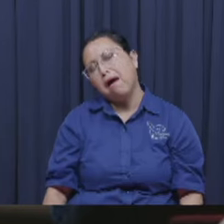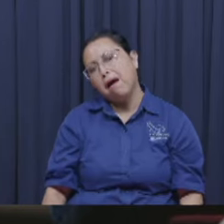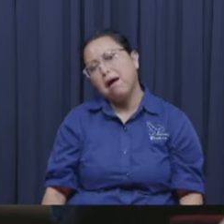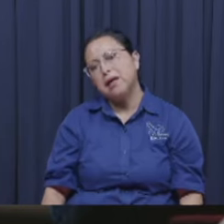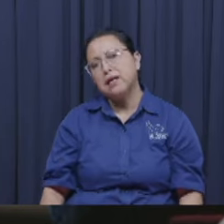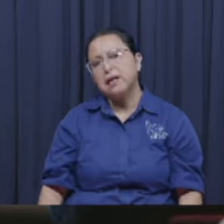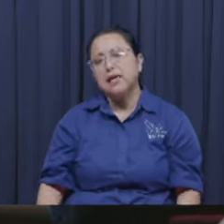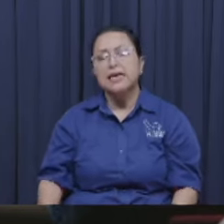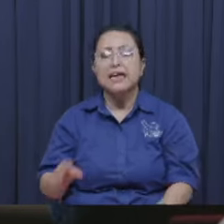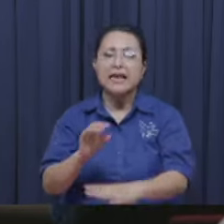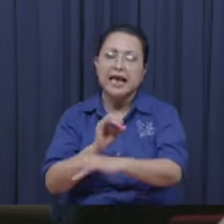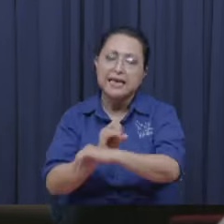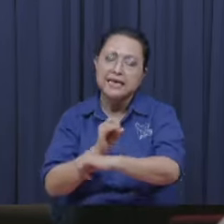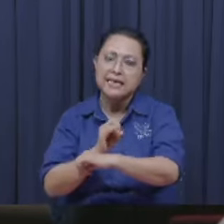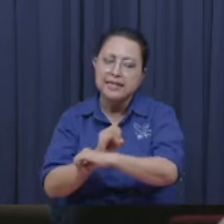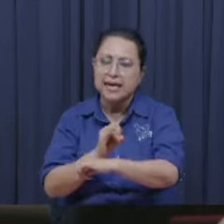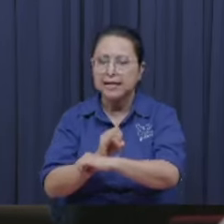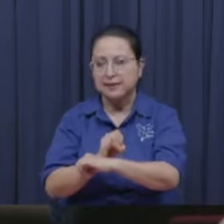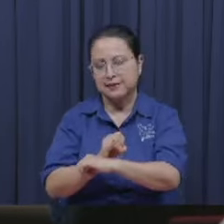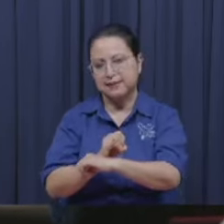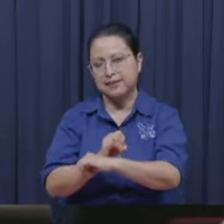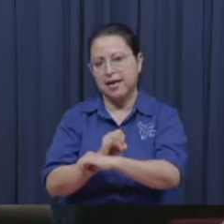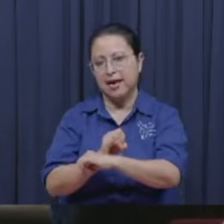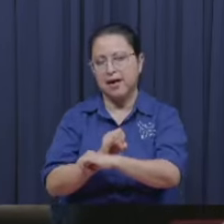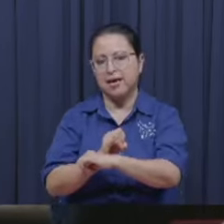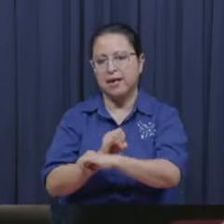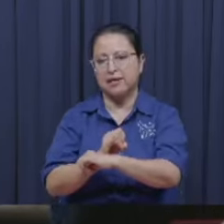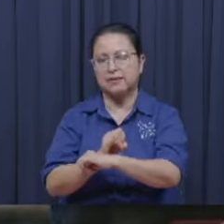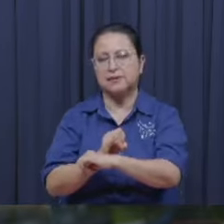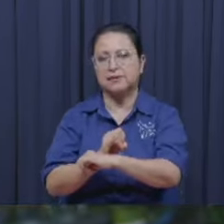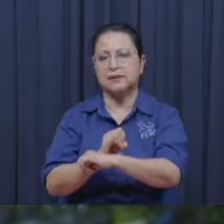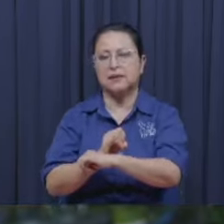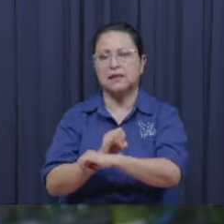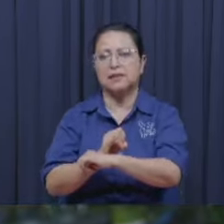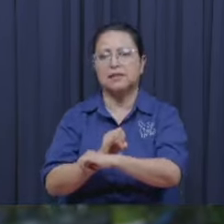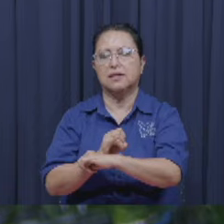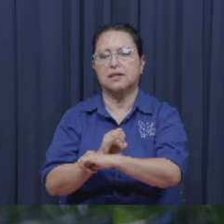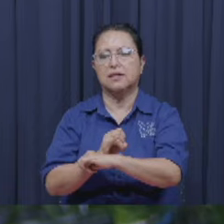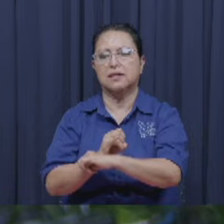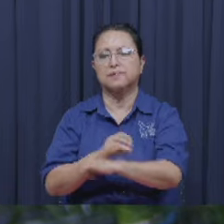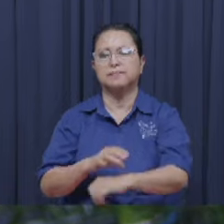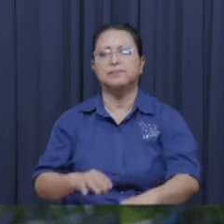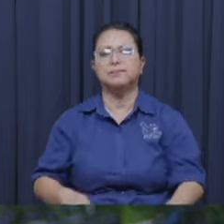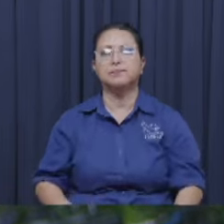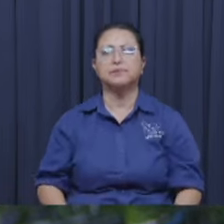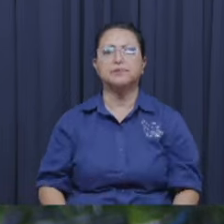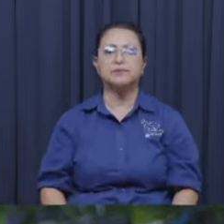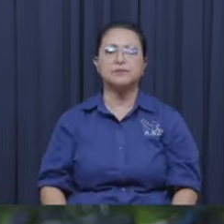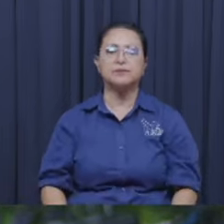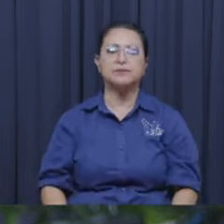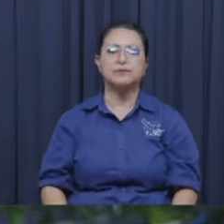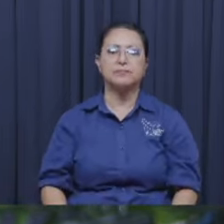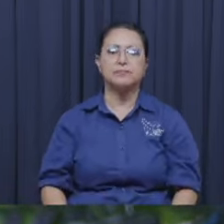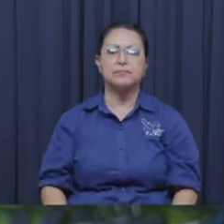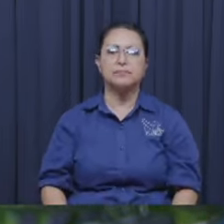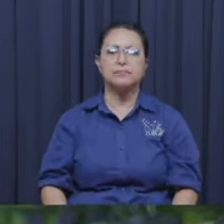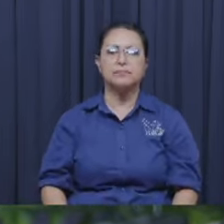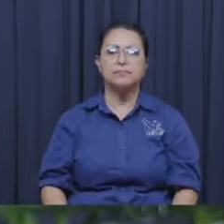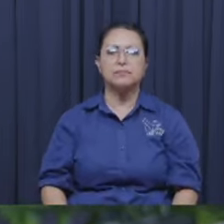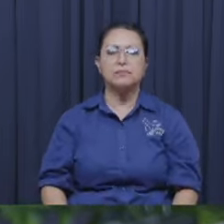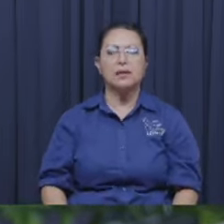Yo me voy un poquito más para allá, porque lo que me están diciendo, claro, son generalidades. Pero, ¿habrá gente en